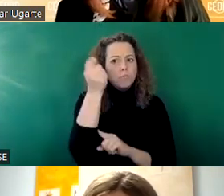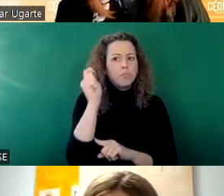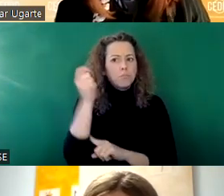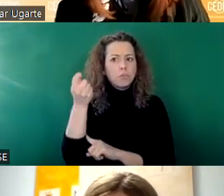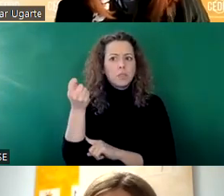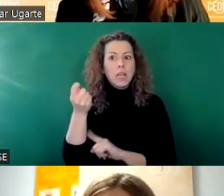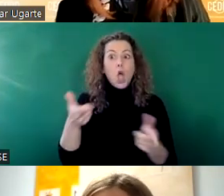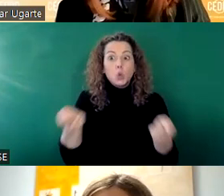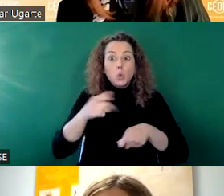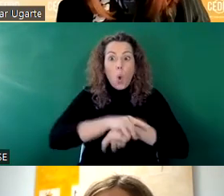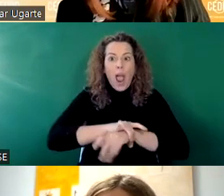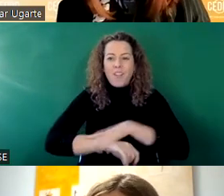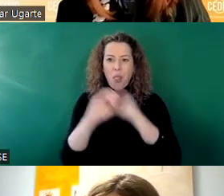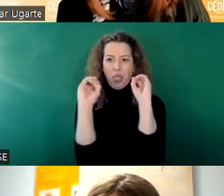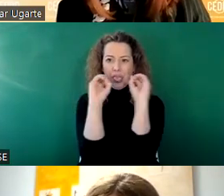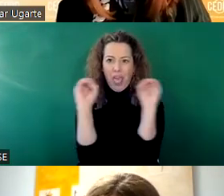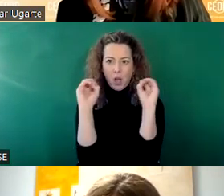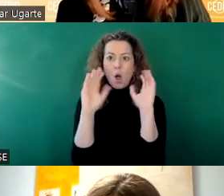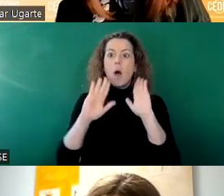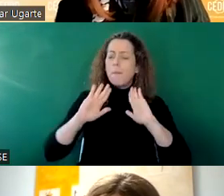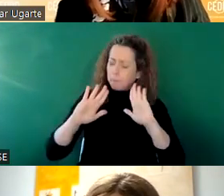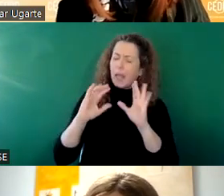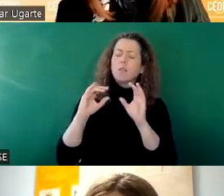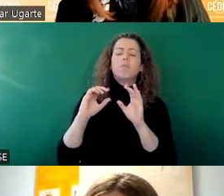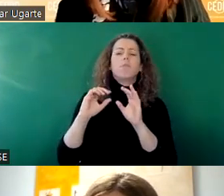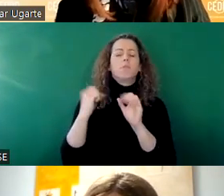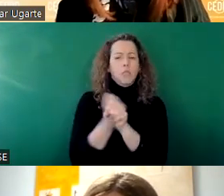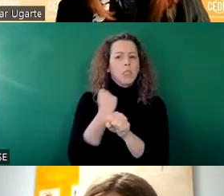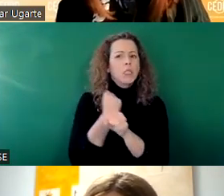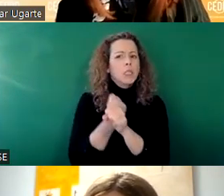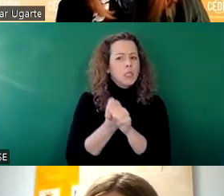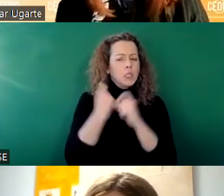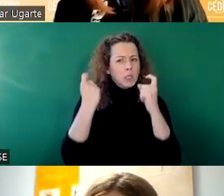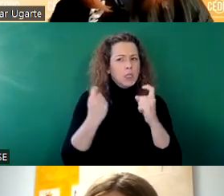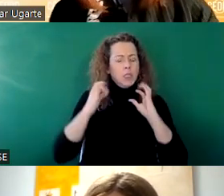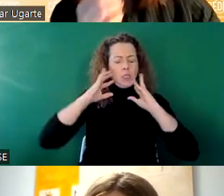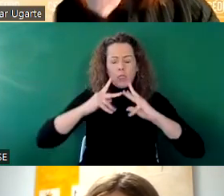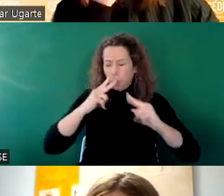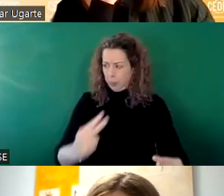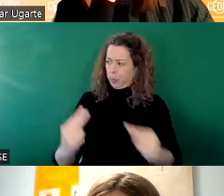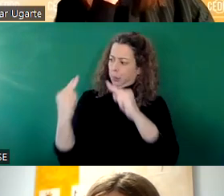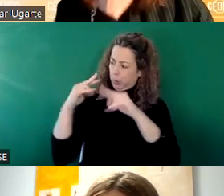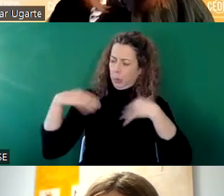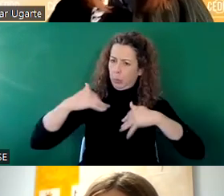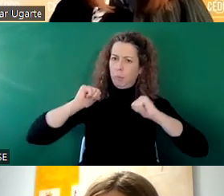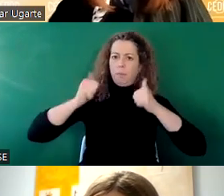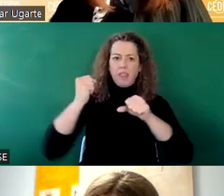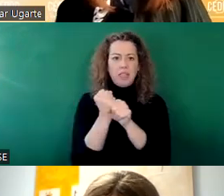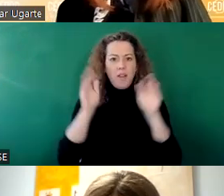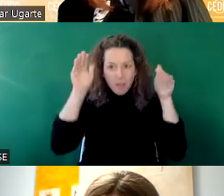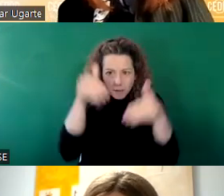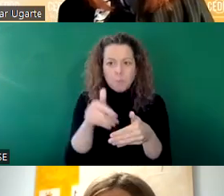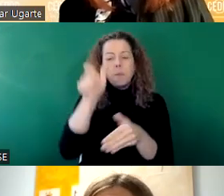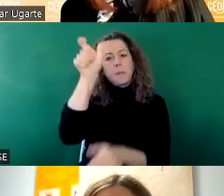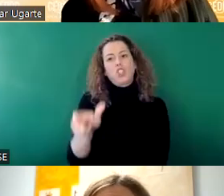0 sujeciones, pero es un trabajo continuo y echando la vista atrás es empezar a trabajar en atención centrada en la